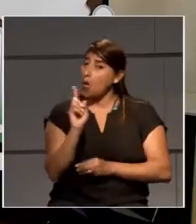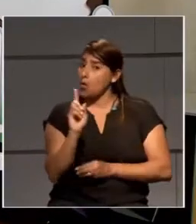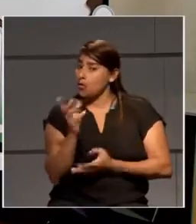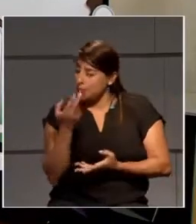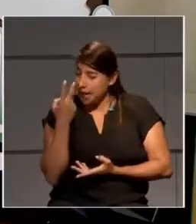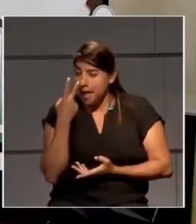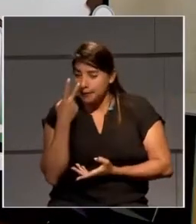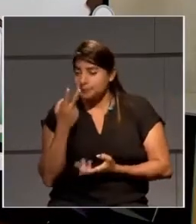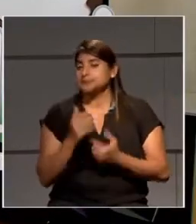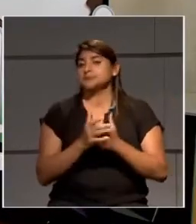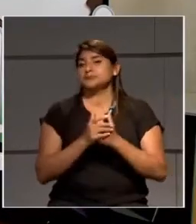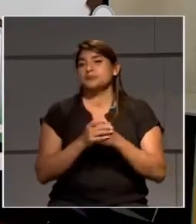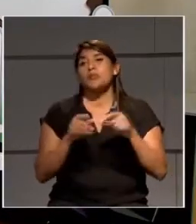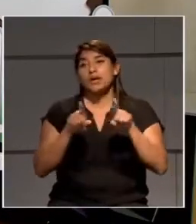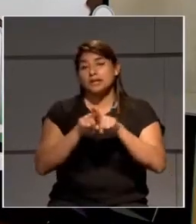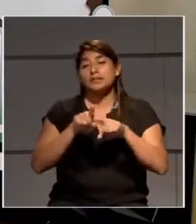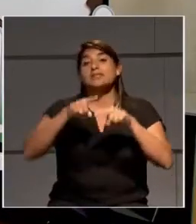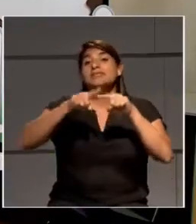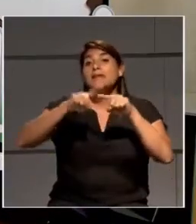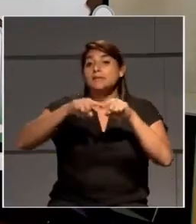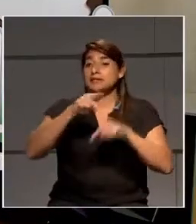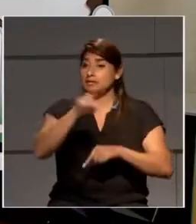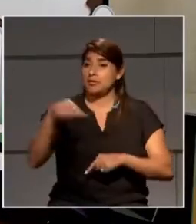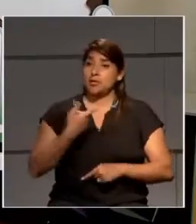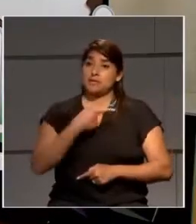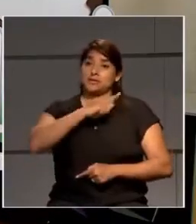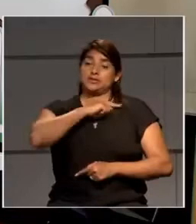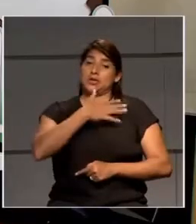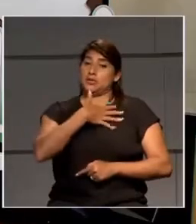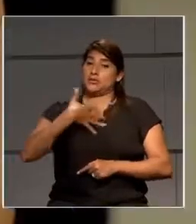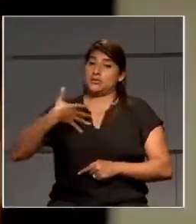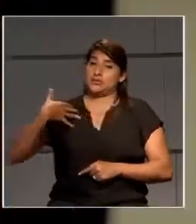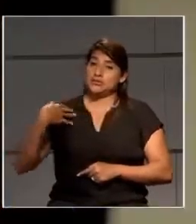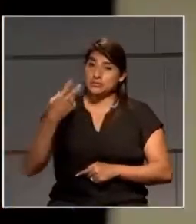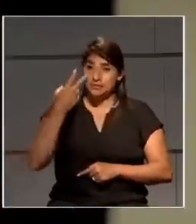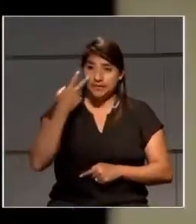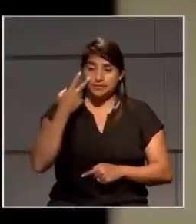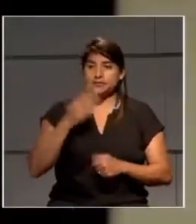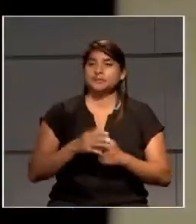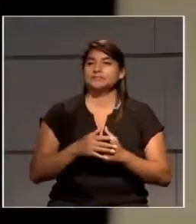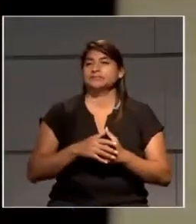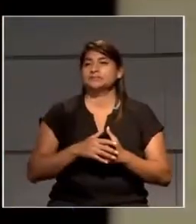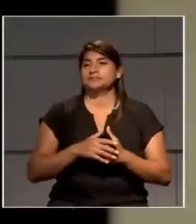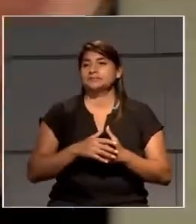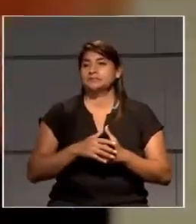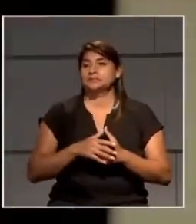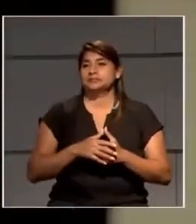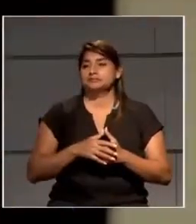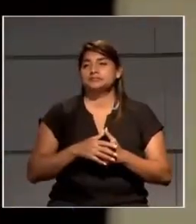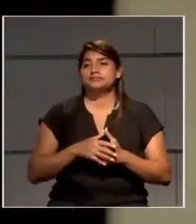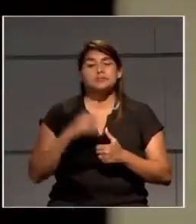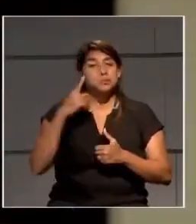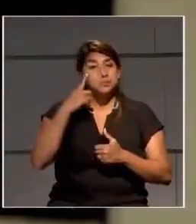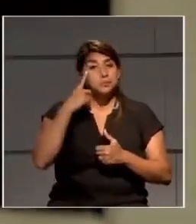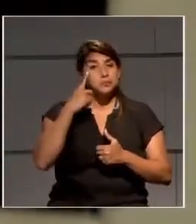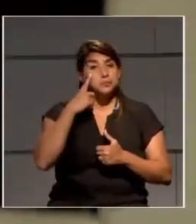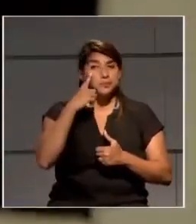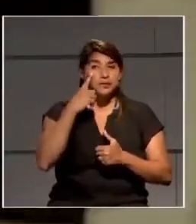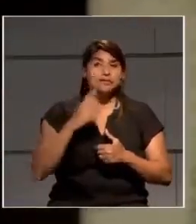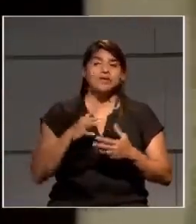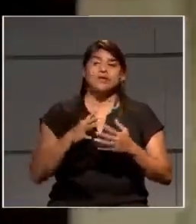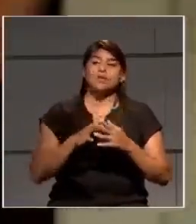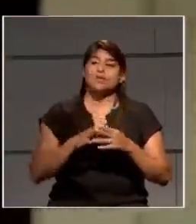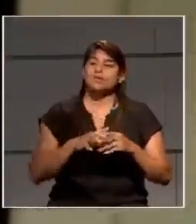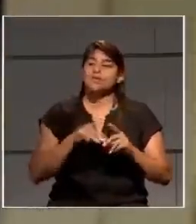Vamos a ver. Porque también eso depende del gusto de uno. La prueba de fuego, Pluk. Que... Sí. Escuchemos. Yo voy a hacer